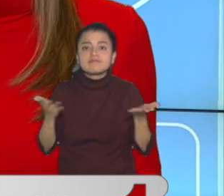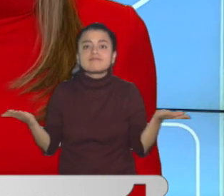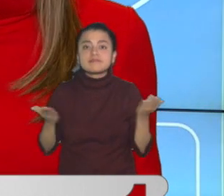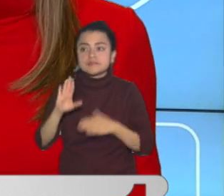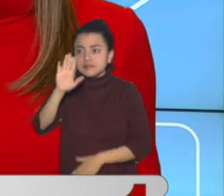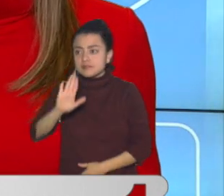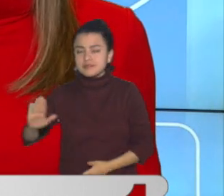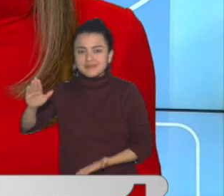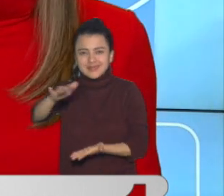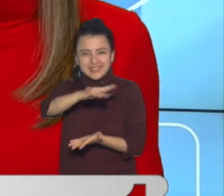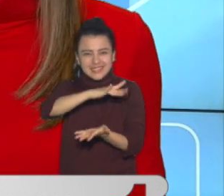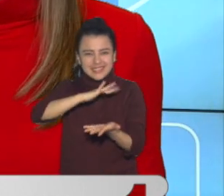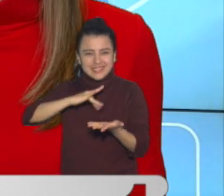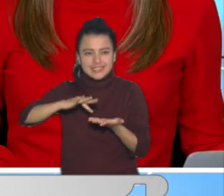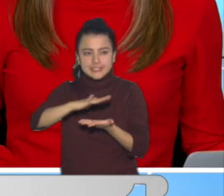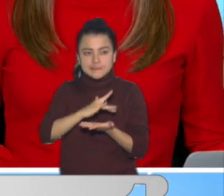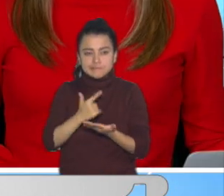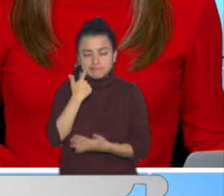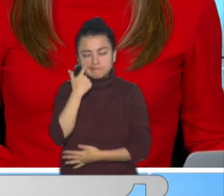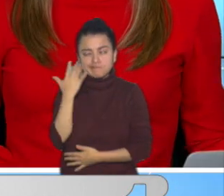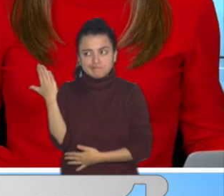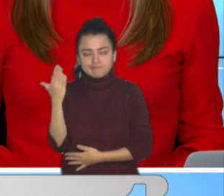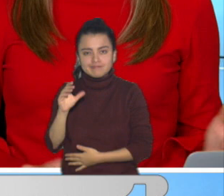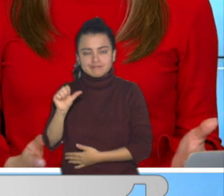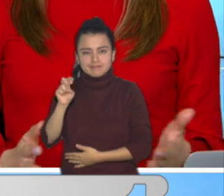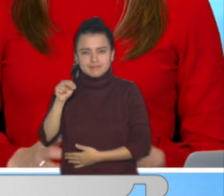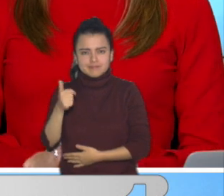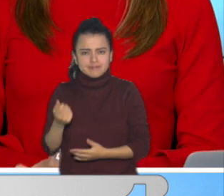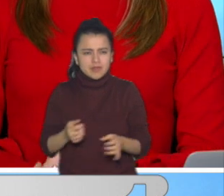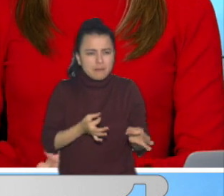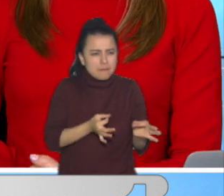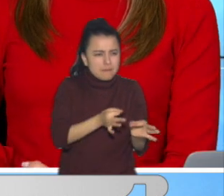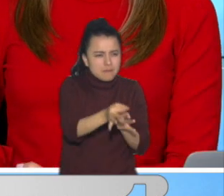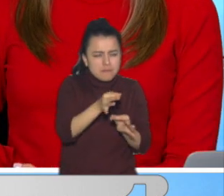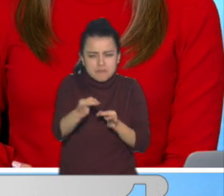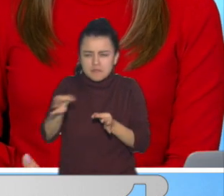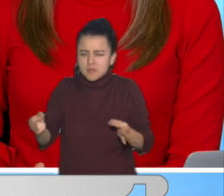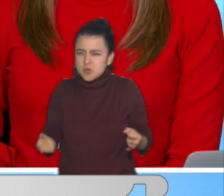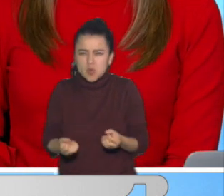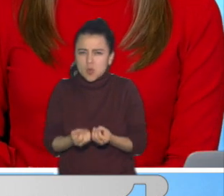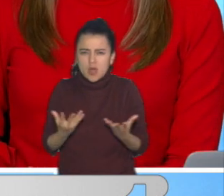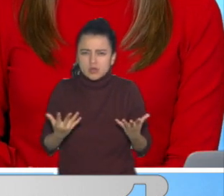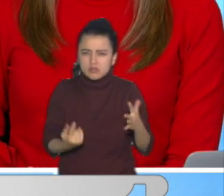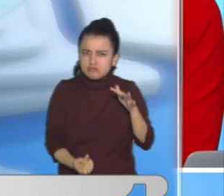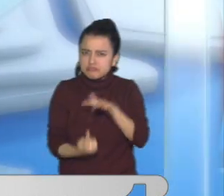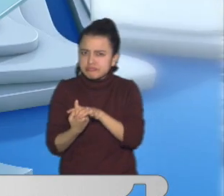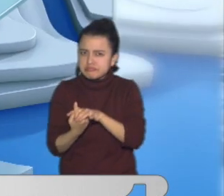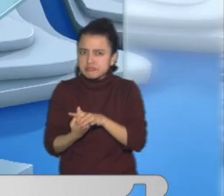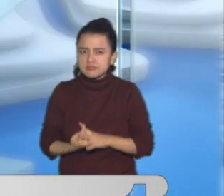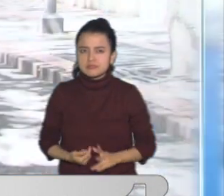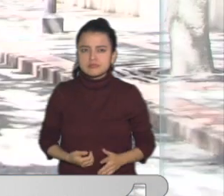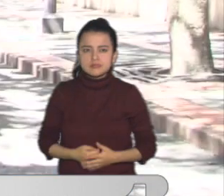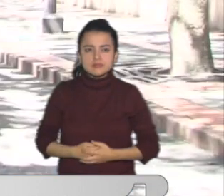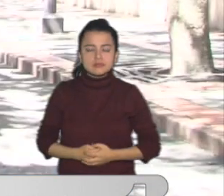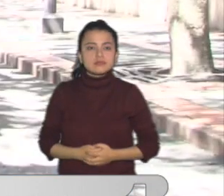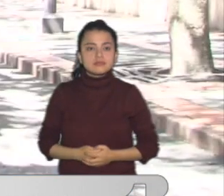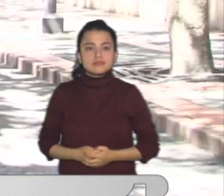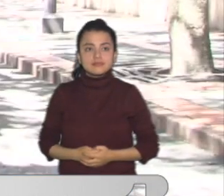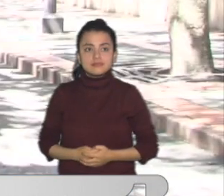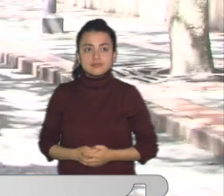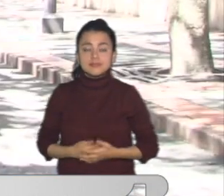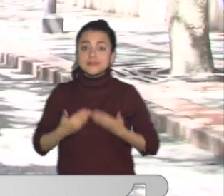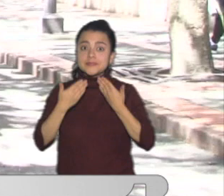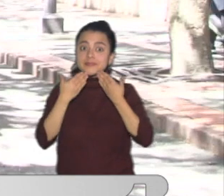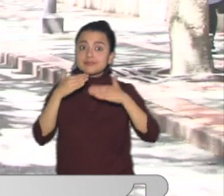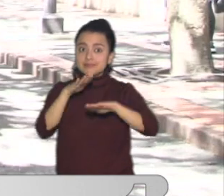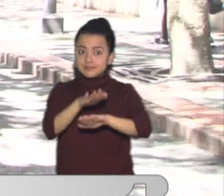las fuertes lluvias de las últimas horas. Ana Mercedes, ¿cuántos municipios han resultado afectados? Buenas tardes. Hola, muy buenas tardes,